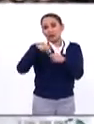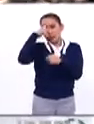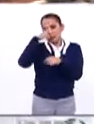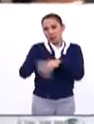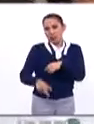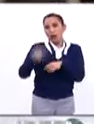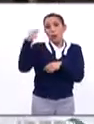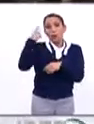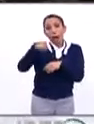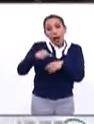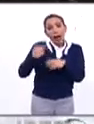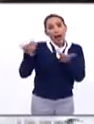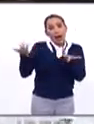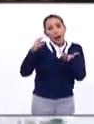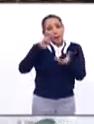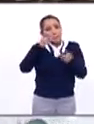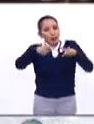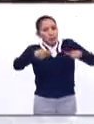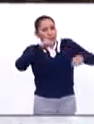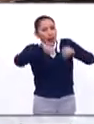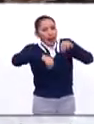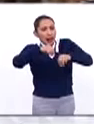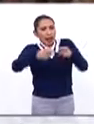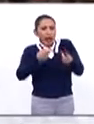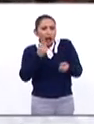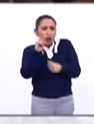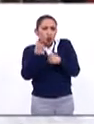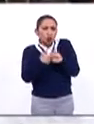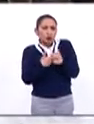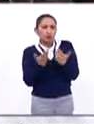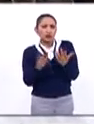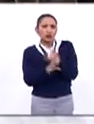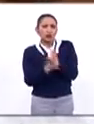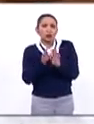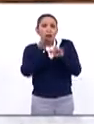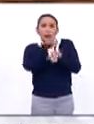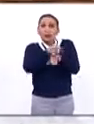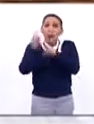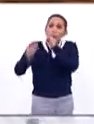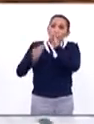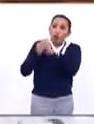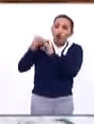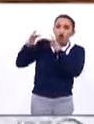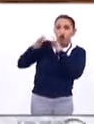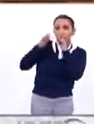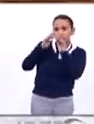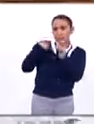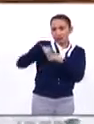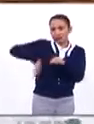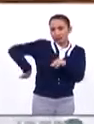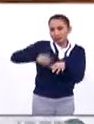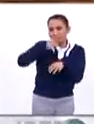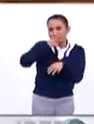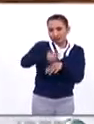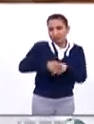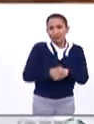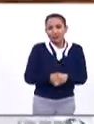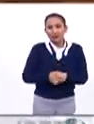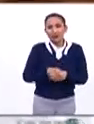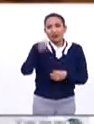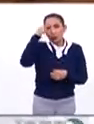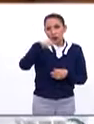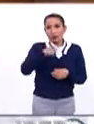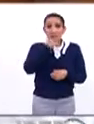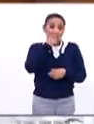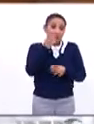México para poder también delinear ciertos aspectos en materia con el mundo, en este caso, como usted comentaba, y creo que